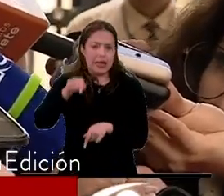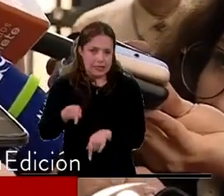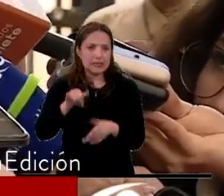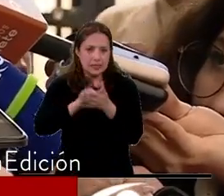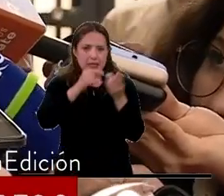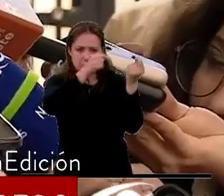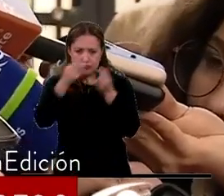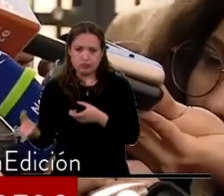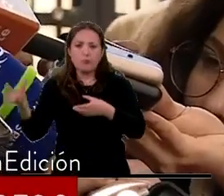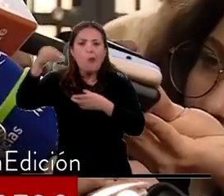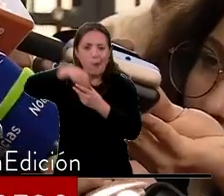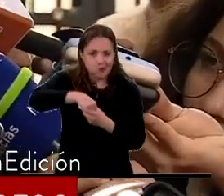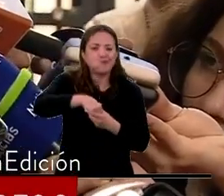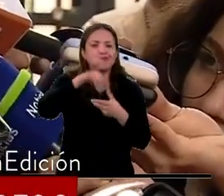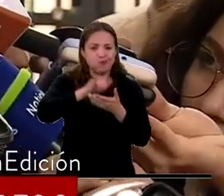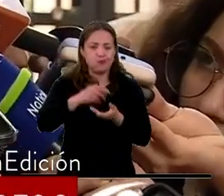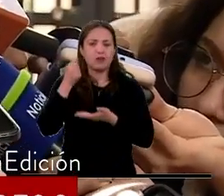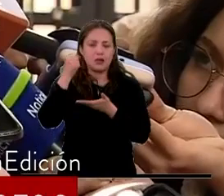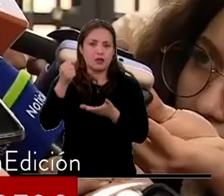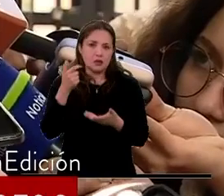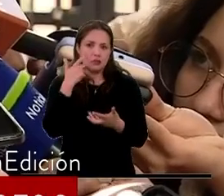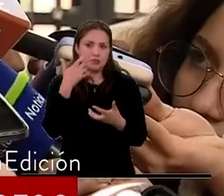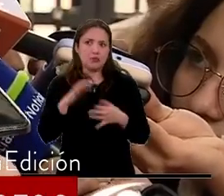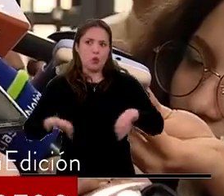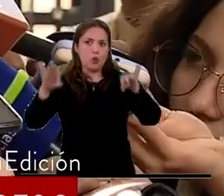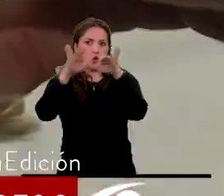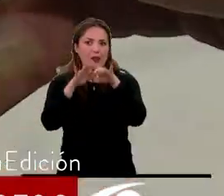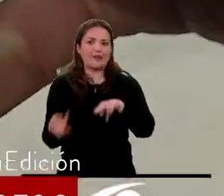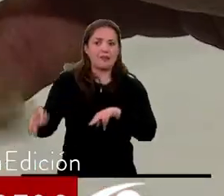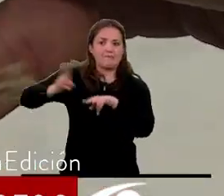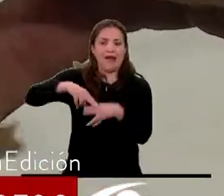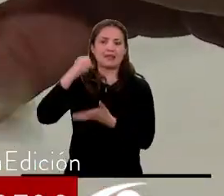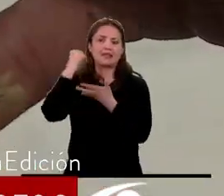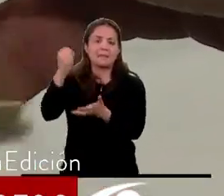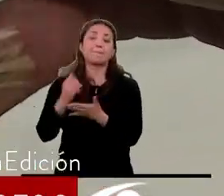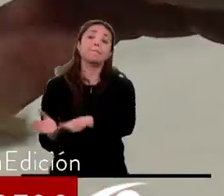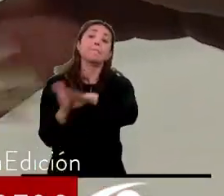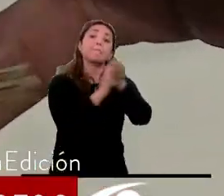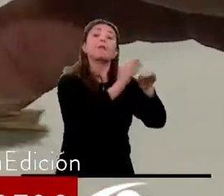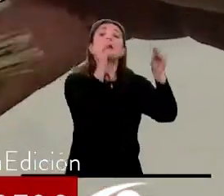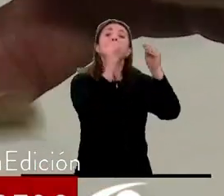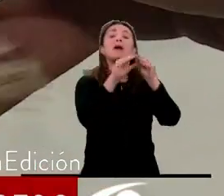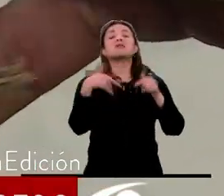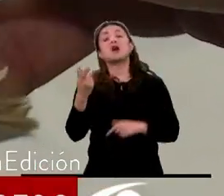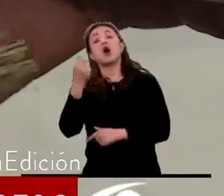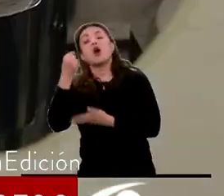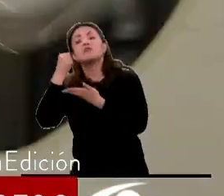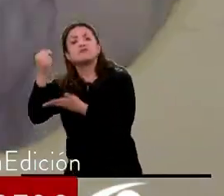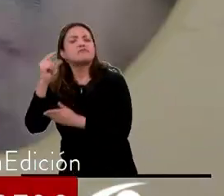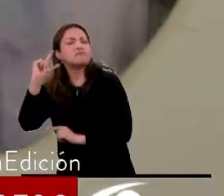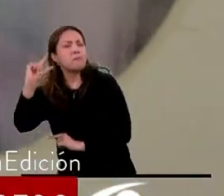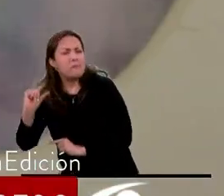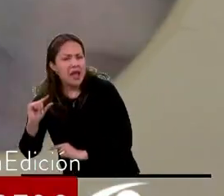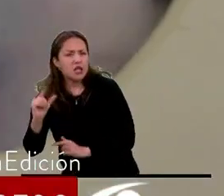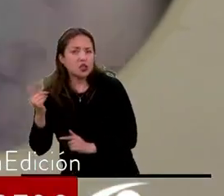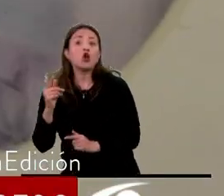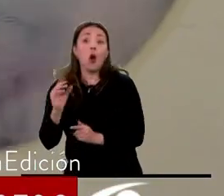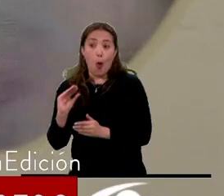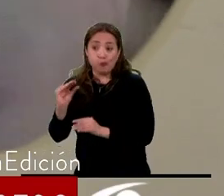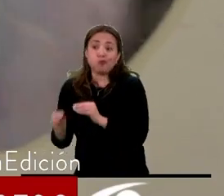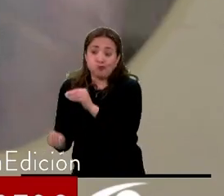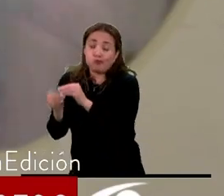en conjunto va a generar un aumento significativo para vivienda. De otro lado, los rubros que menos presupuesto tienen, aunque tuvieron